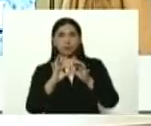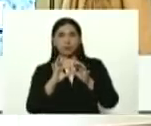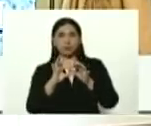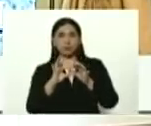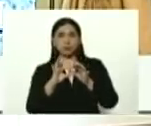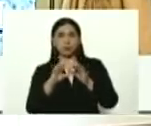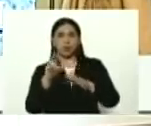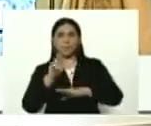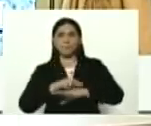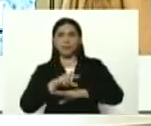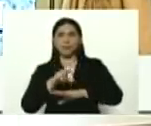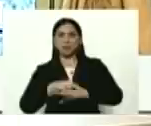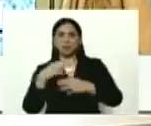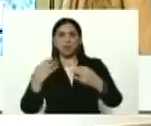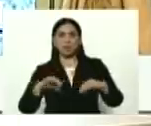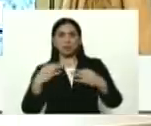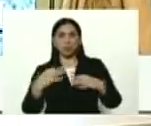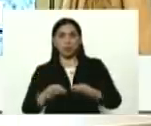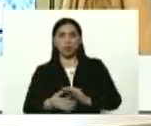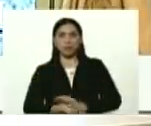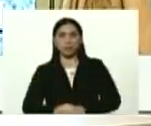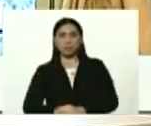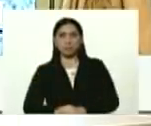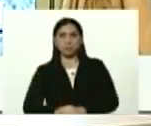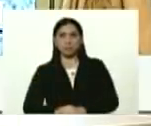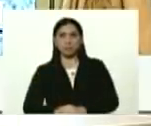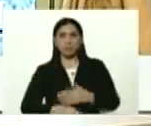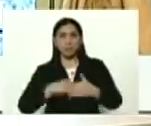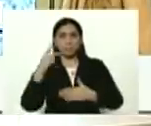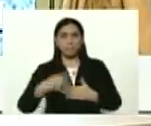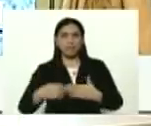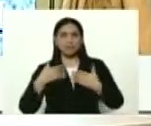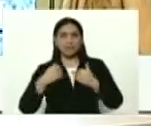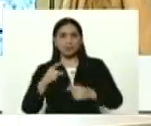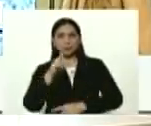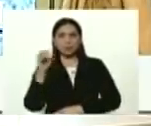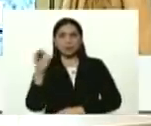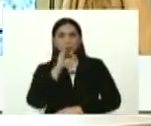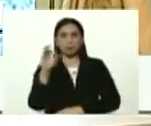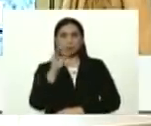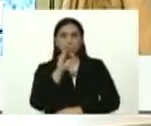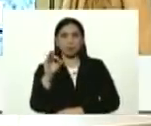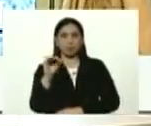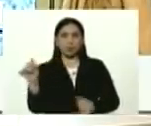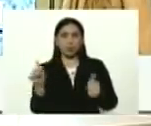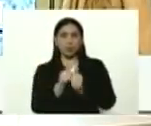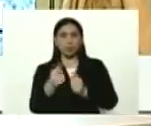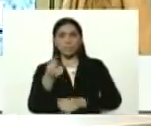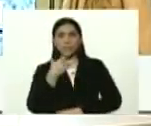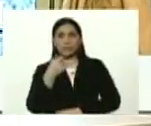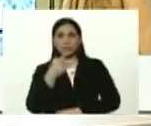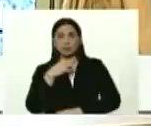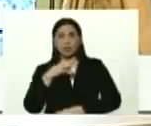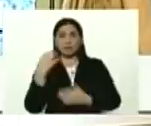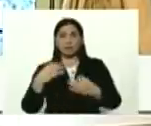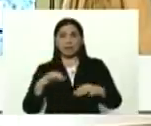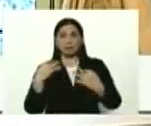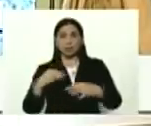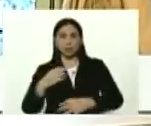la medicina natural. El plan de salud 100% con la medicina natural. Ya